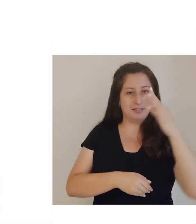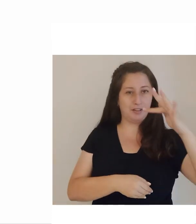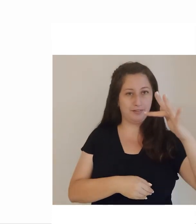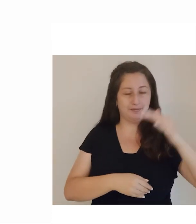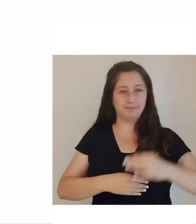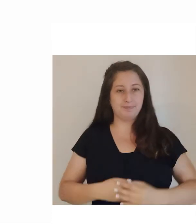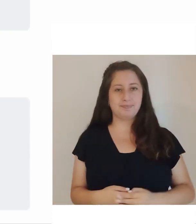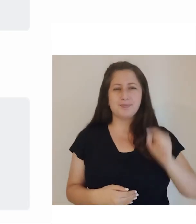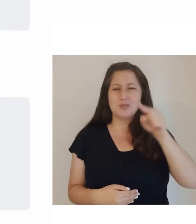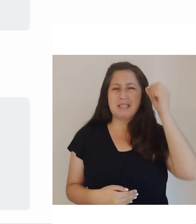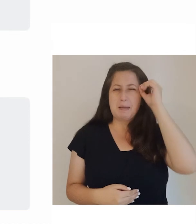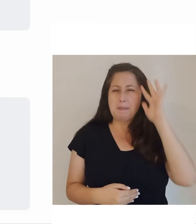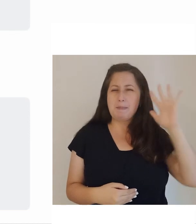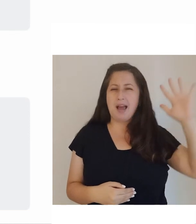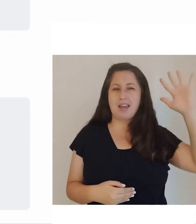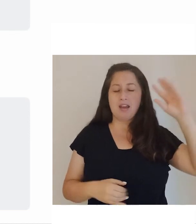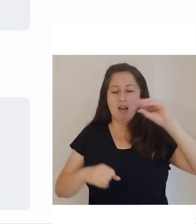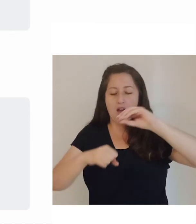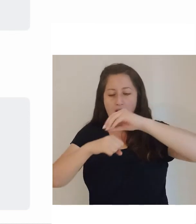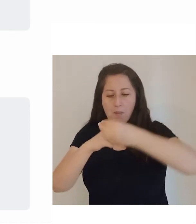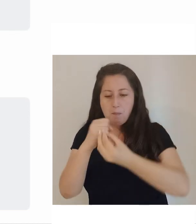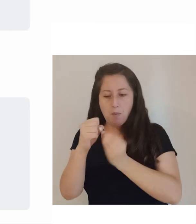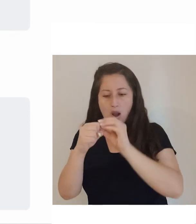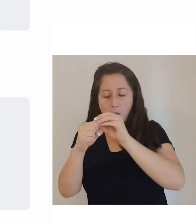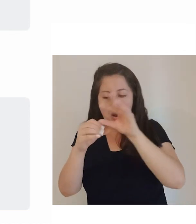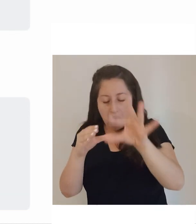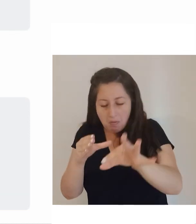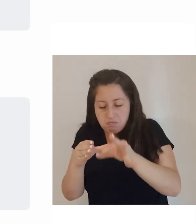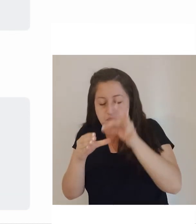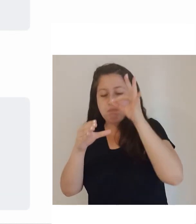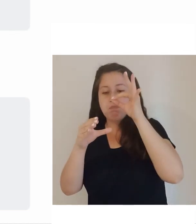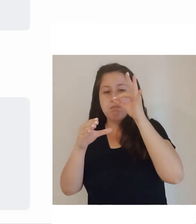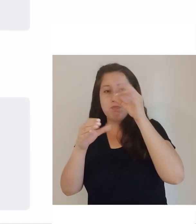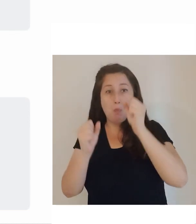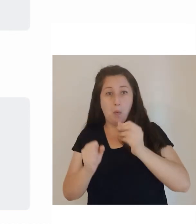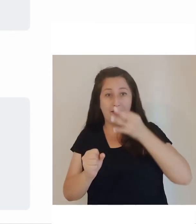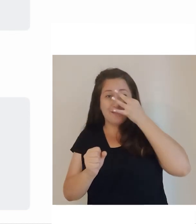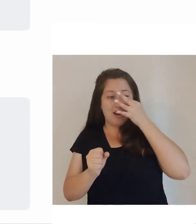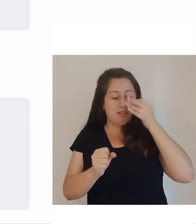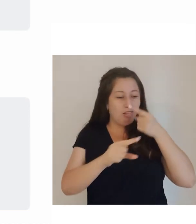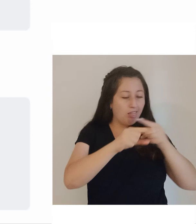Imagina que puedes observar a nivel atómico una molécula de cada uno.